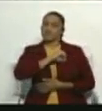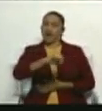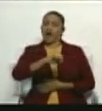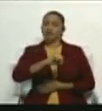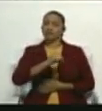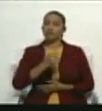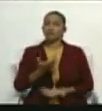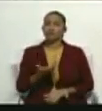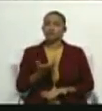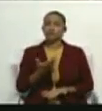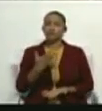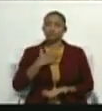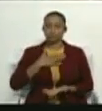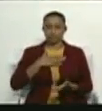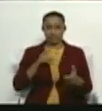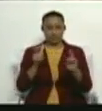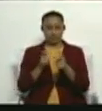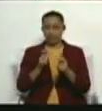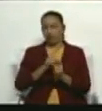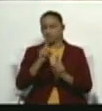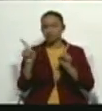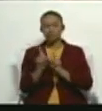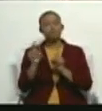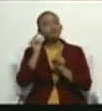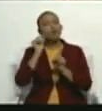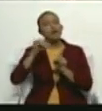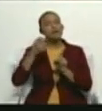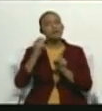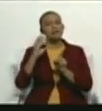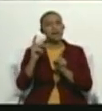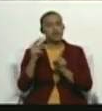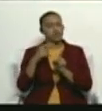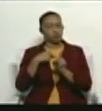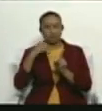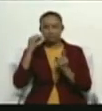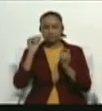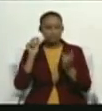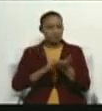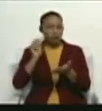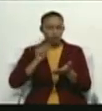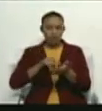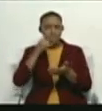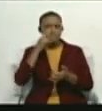En plena reunión, estaba Jacqueline al lado mío. Yo inmediatamente comencé a llamar, a marcar.